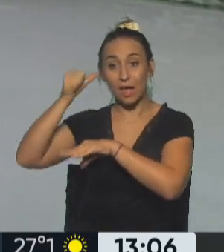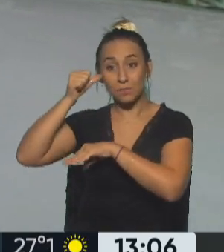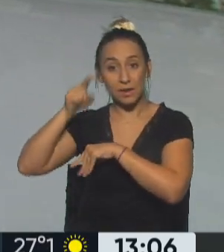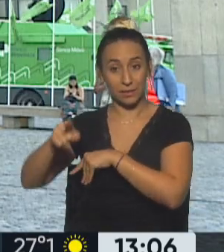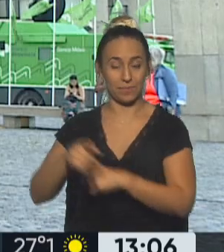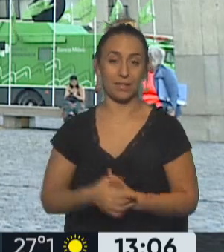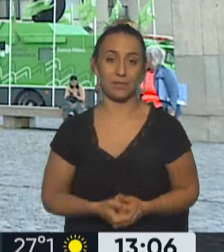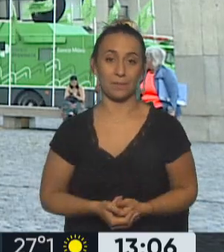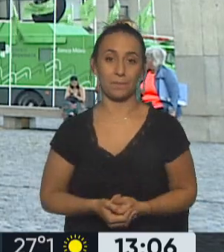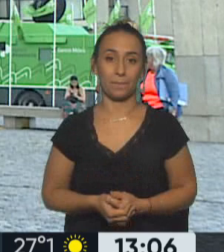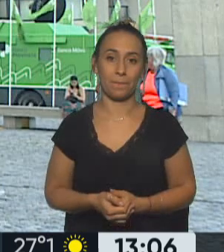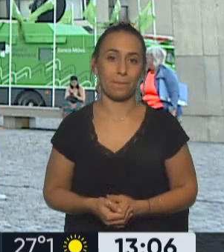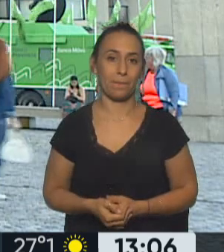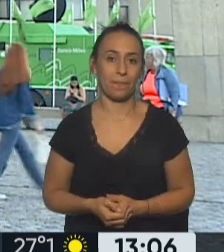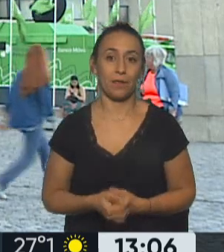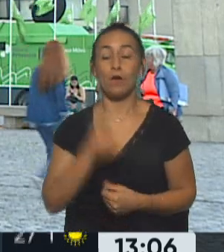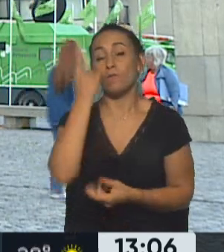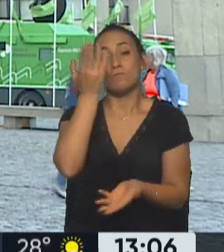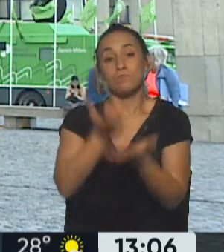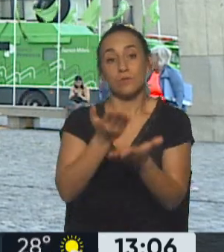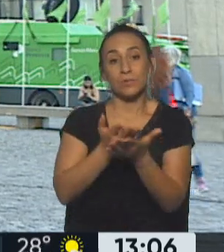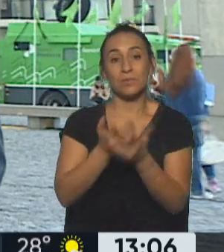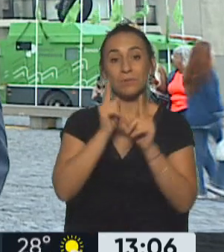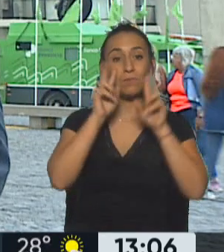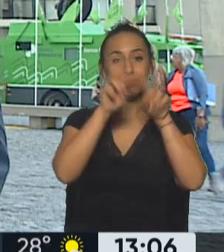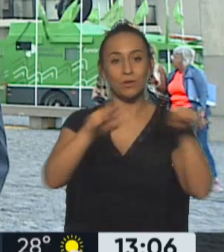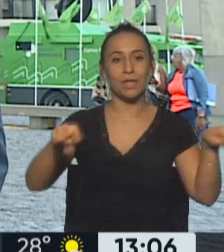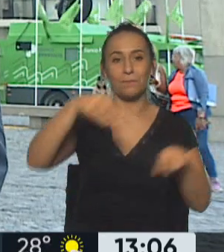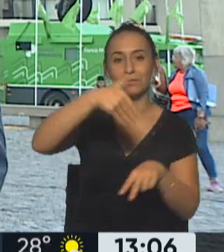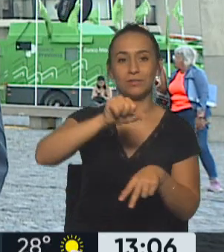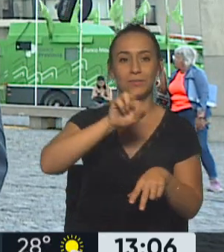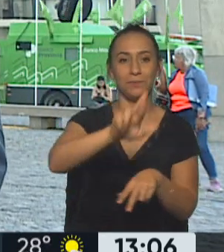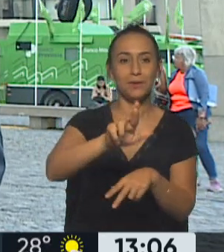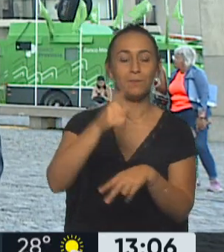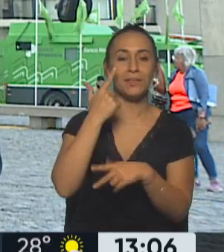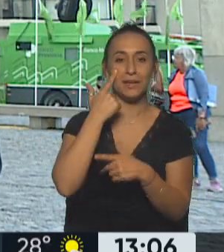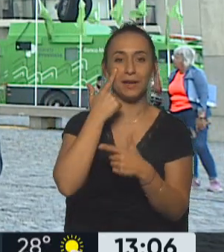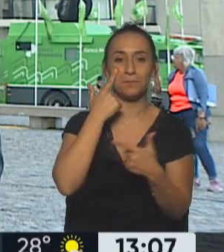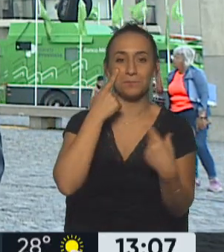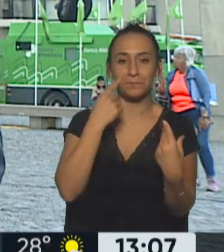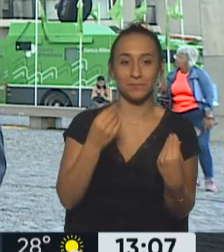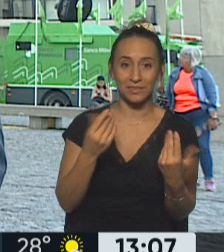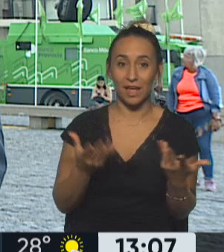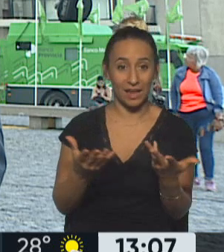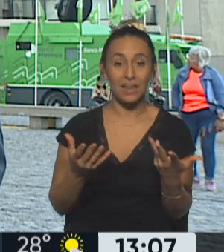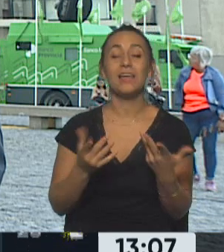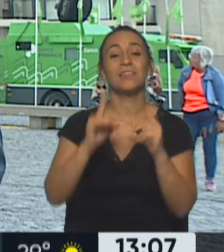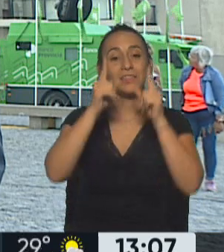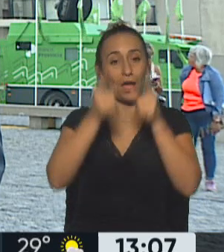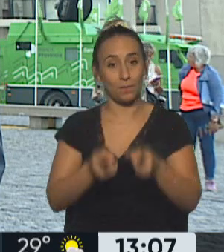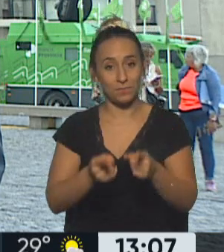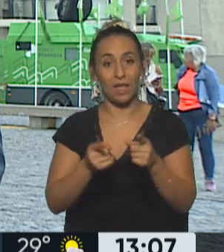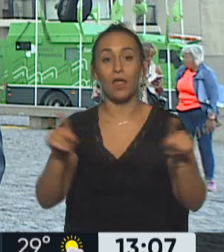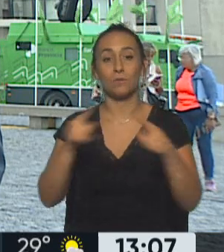Reich. Una de las propuestas de Museo Mar, no solo las obras de arte, las instalaciones, las proyecciones, también